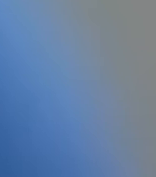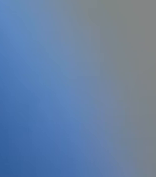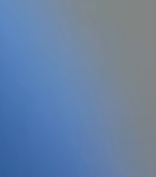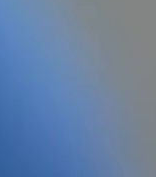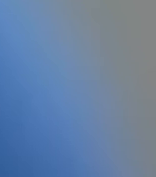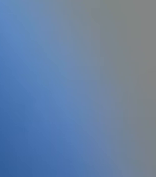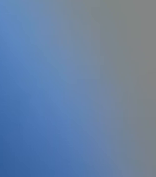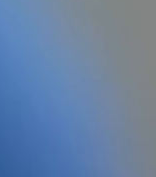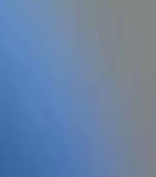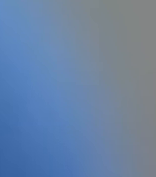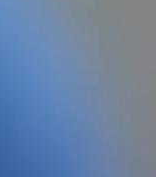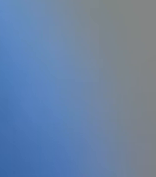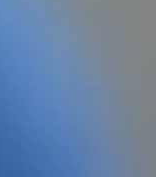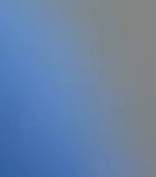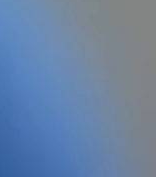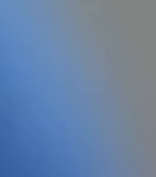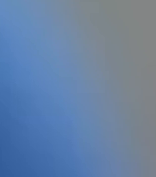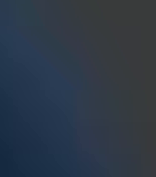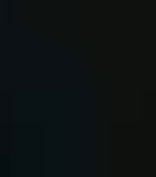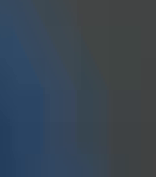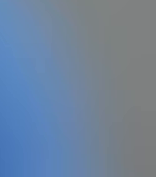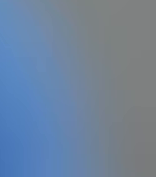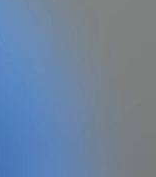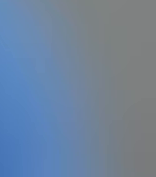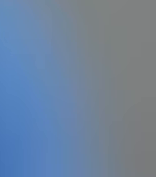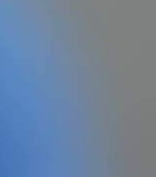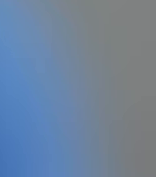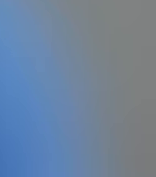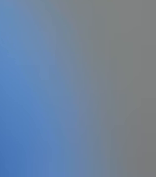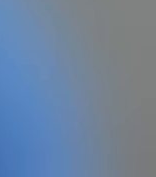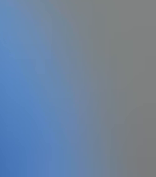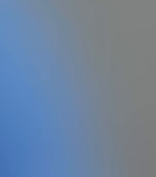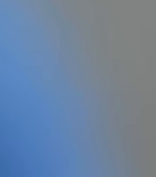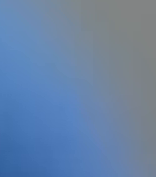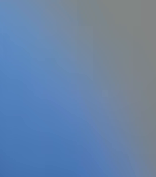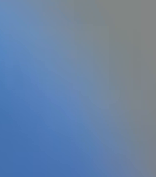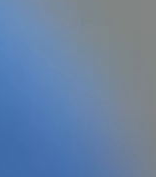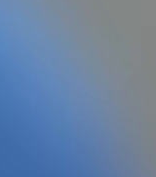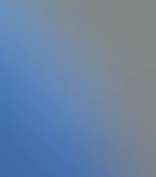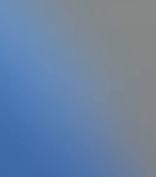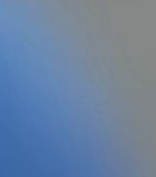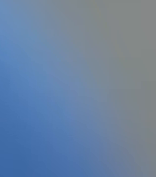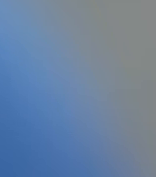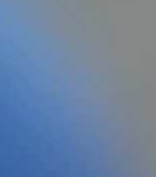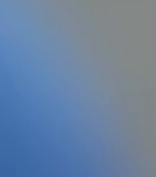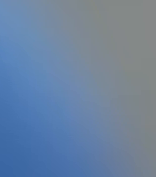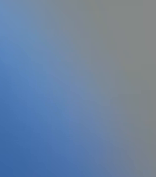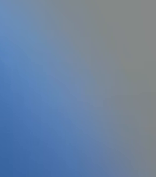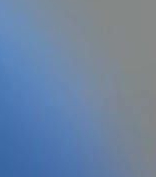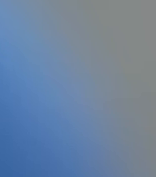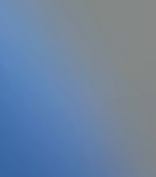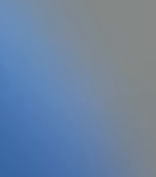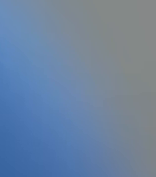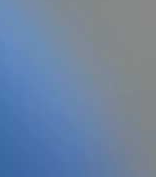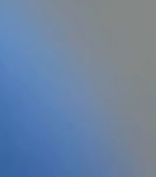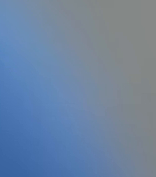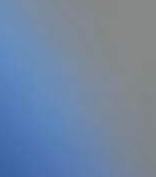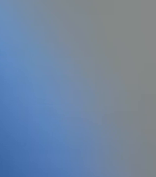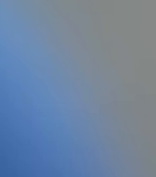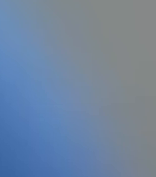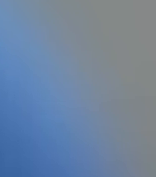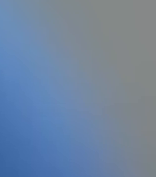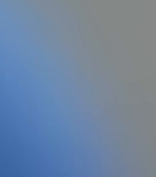Guaidó y el día a día de lo que él pasaba. 2 días antes de las elecciones, Dos días antes de las elecciones, él me dice